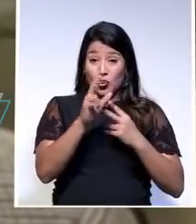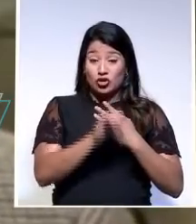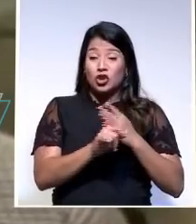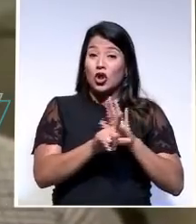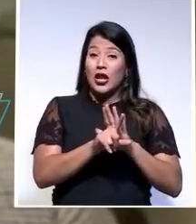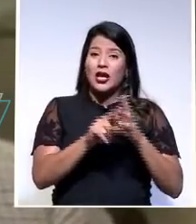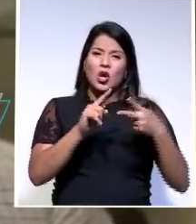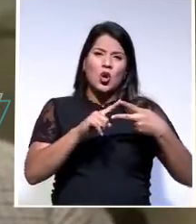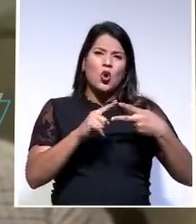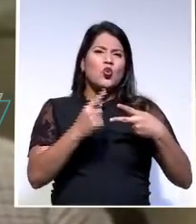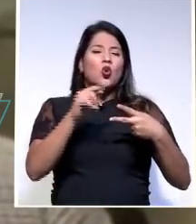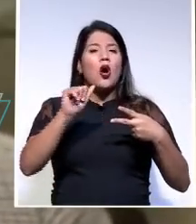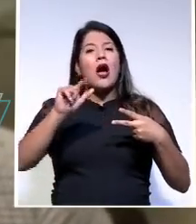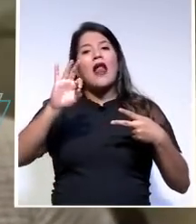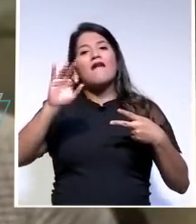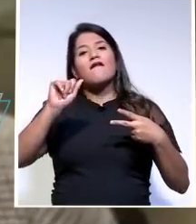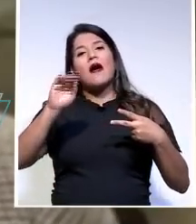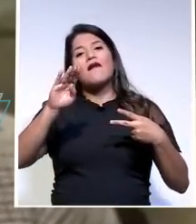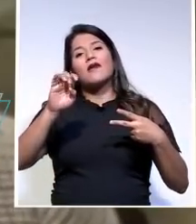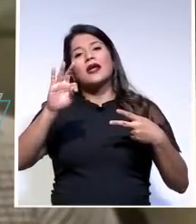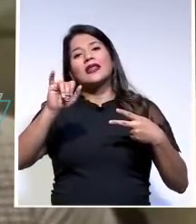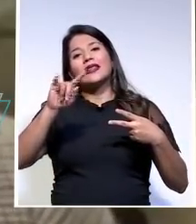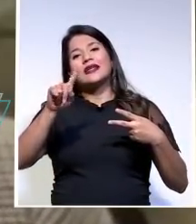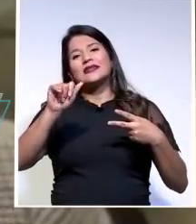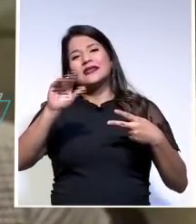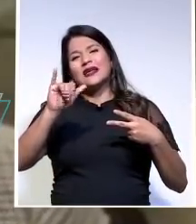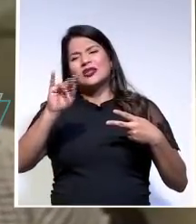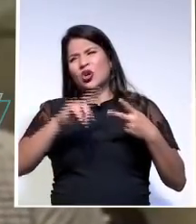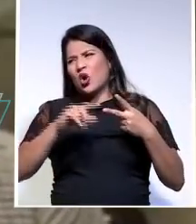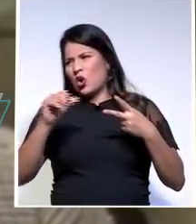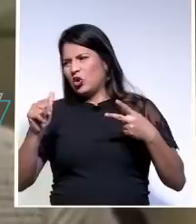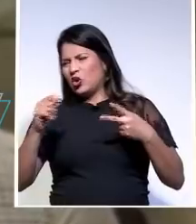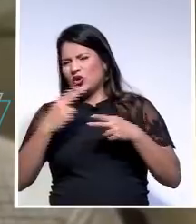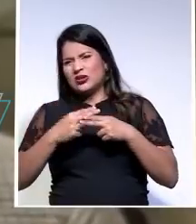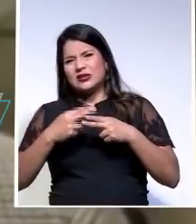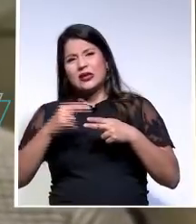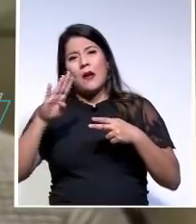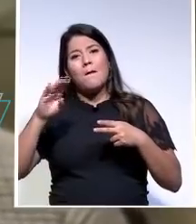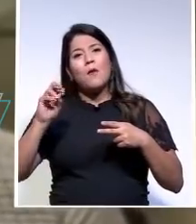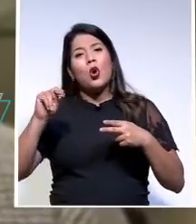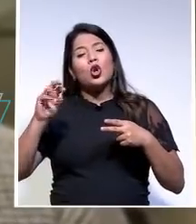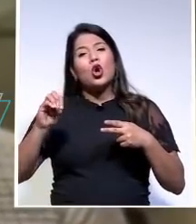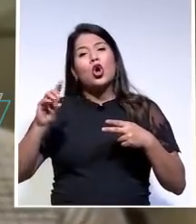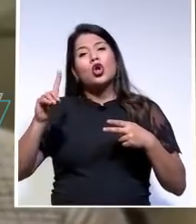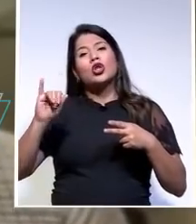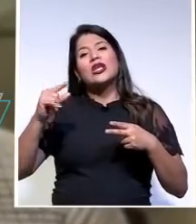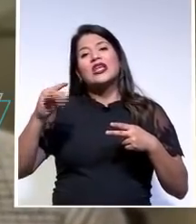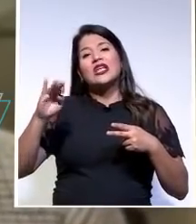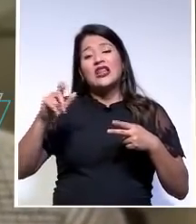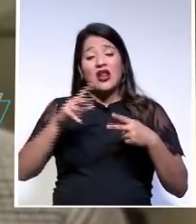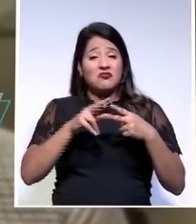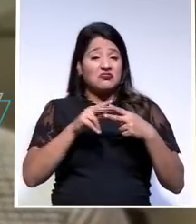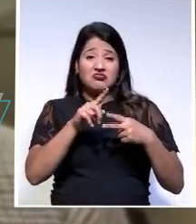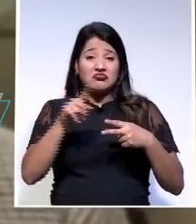alfabetización y otro bono digital o algo así. Los dos proyectos son absolutamente